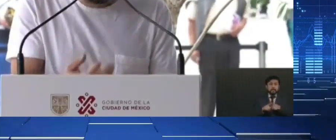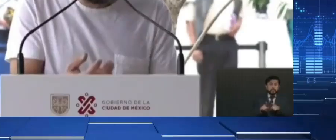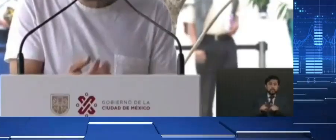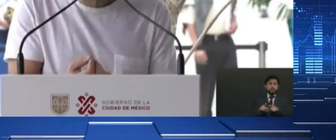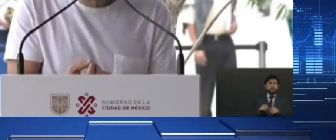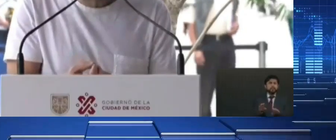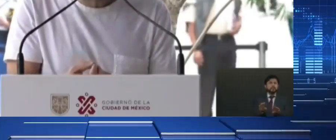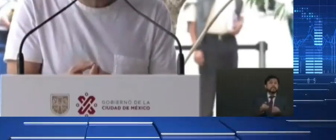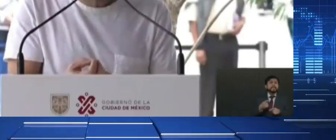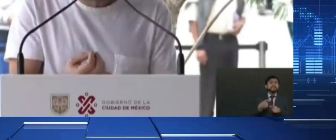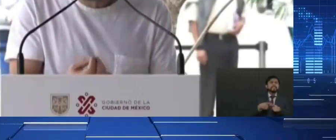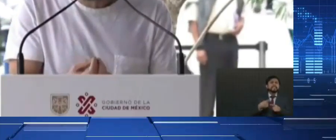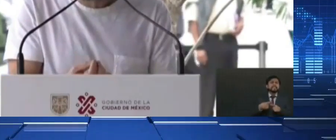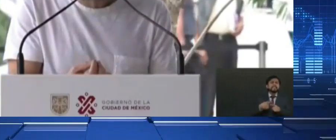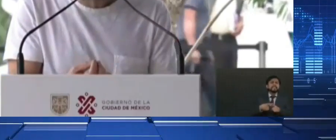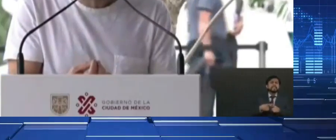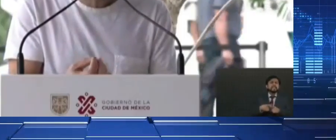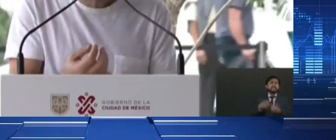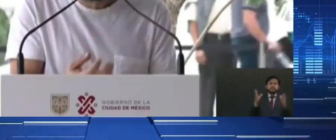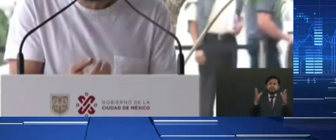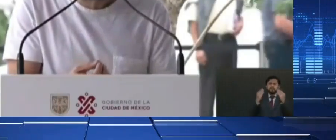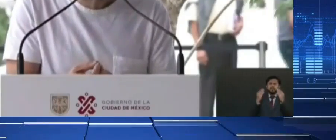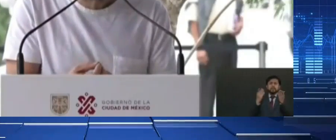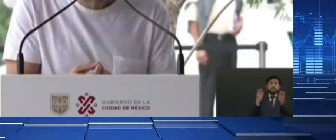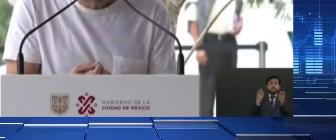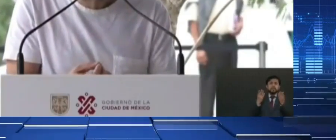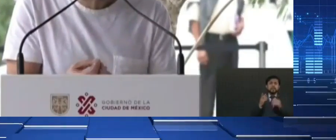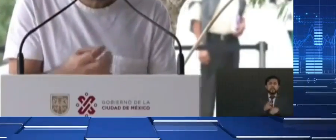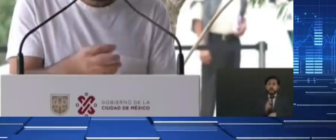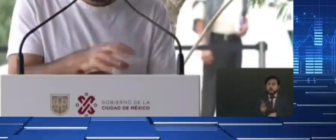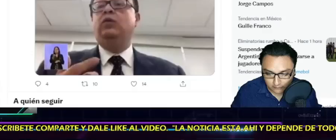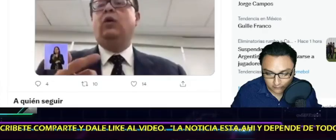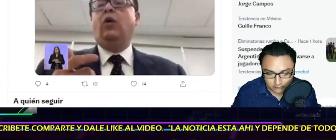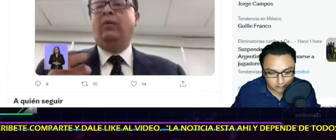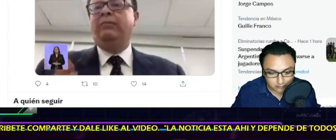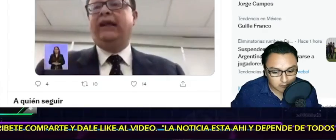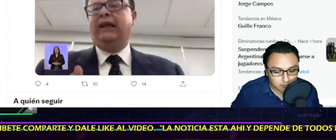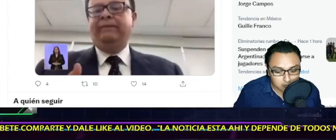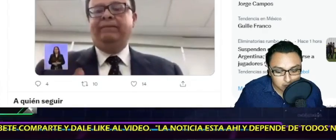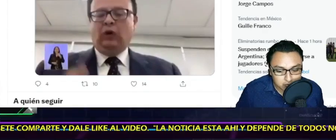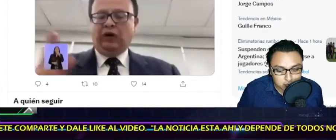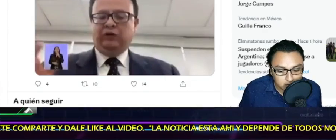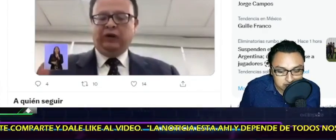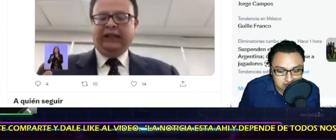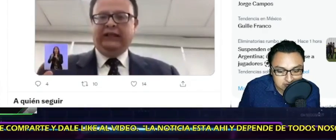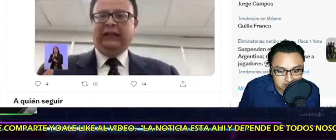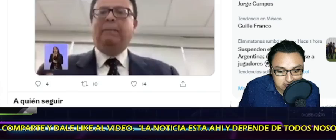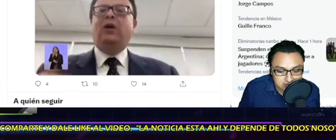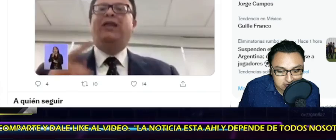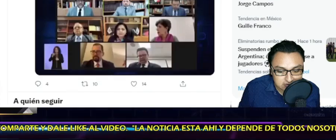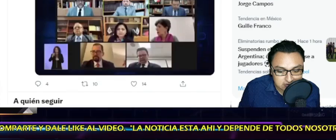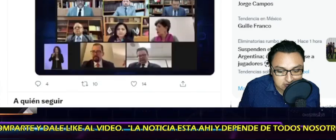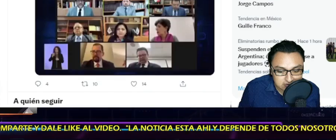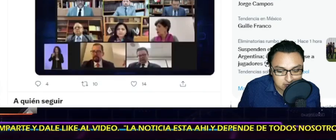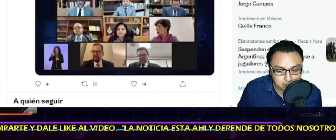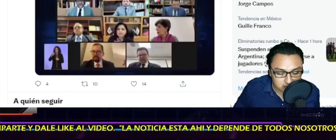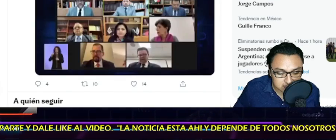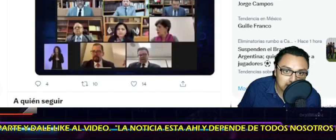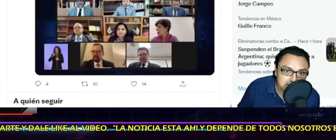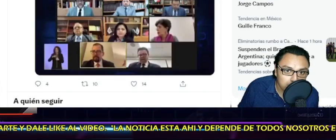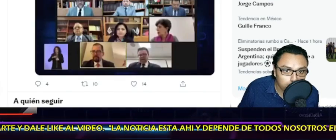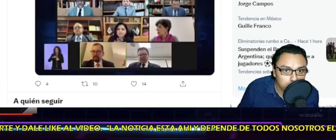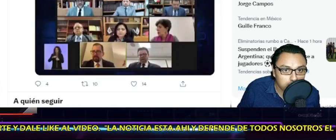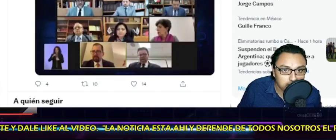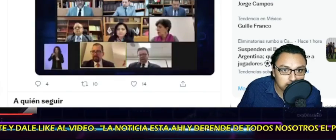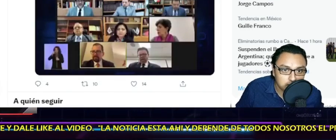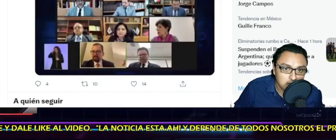enseñar cómo se cuida a este planeta, son nuestros pueblos originarios. Pues bueno, mis estimados pregoneros, esta es la información que